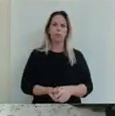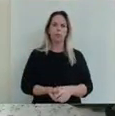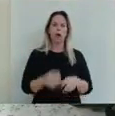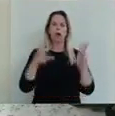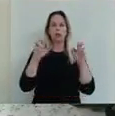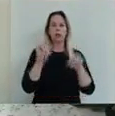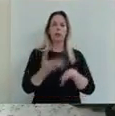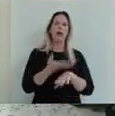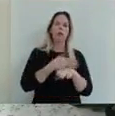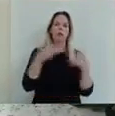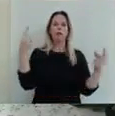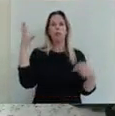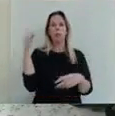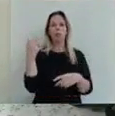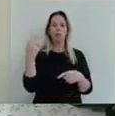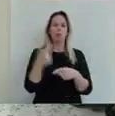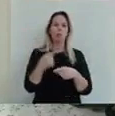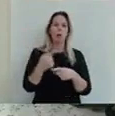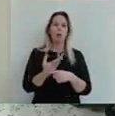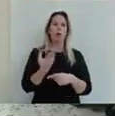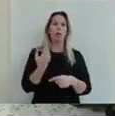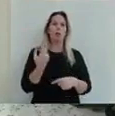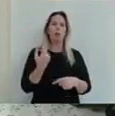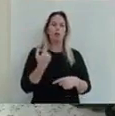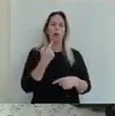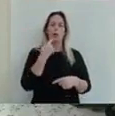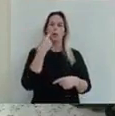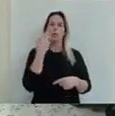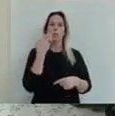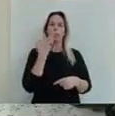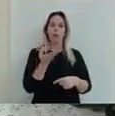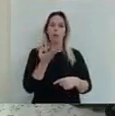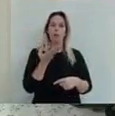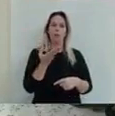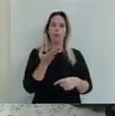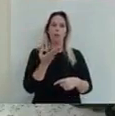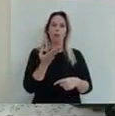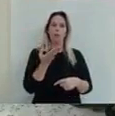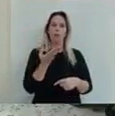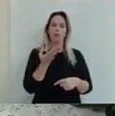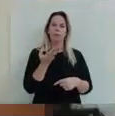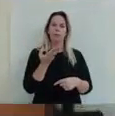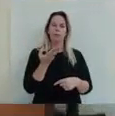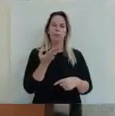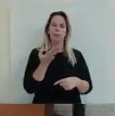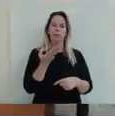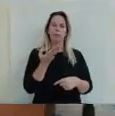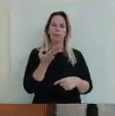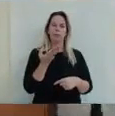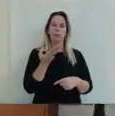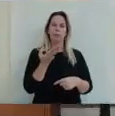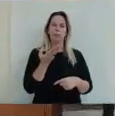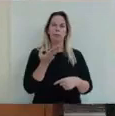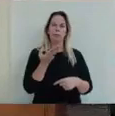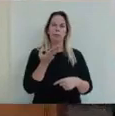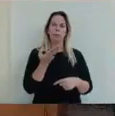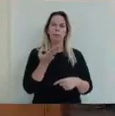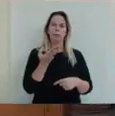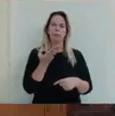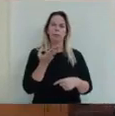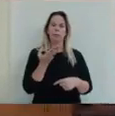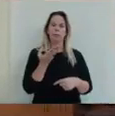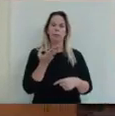obligatorio. Concejal Miño. Sí, vamos a solicitar que se modifique el plazo,